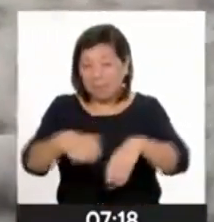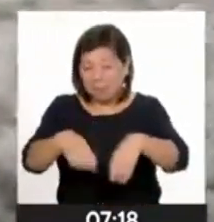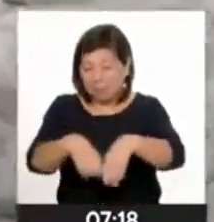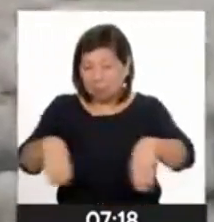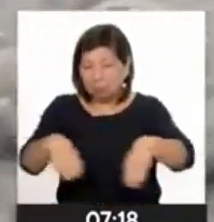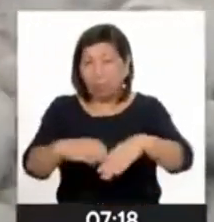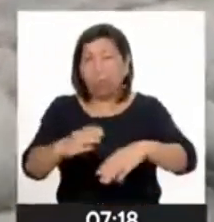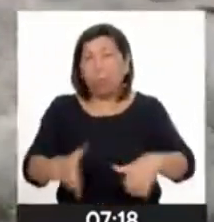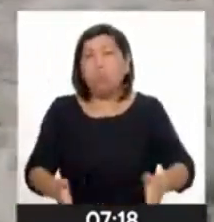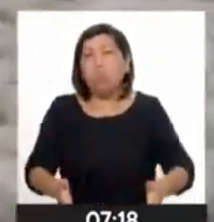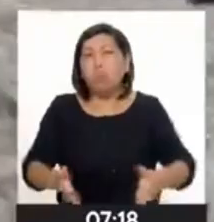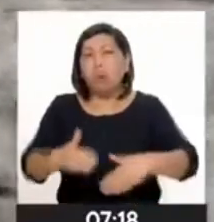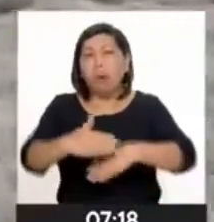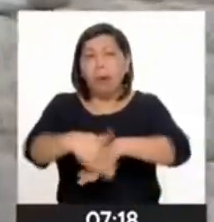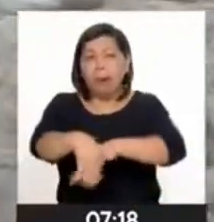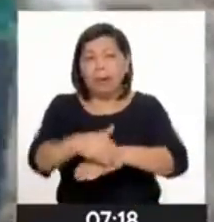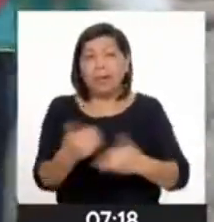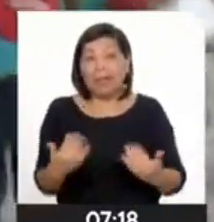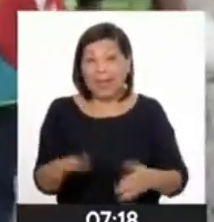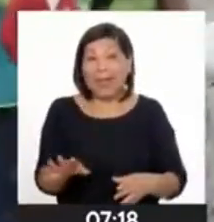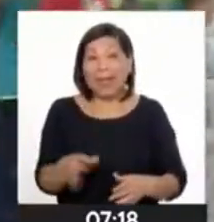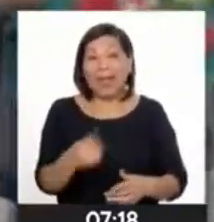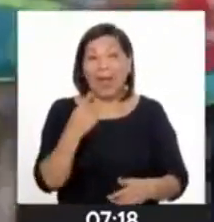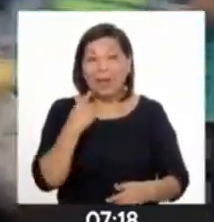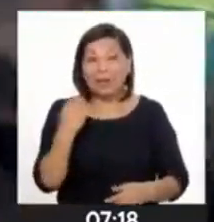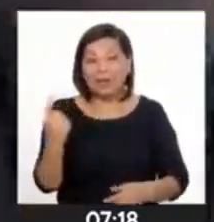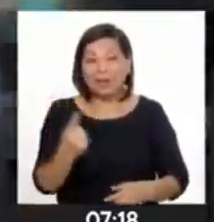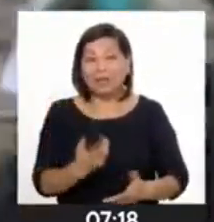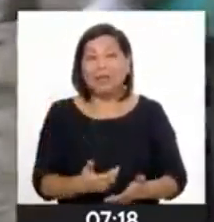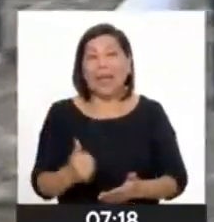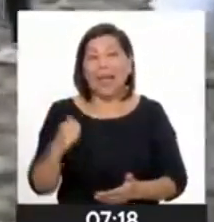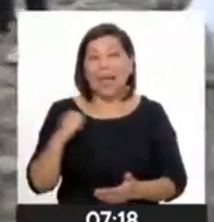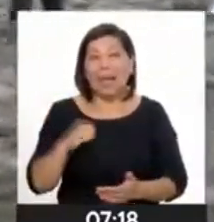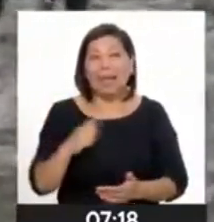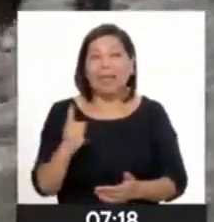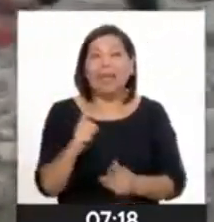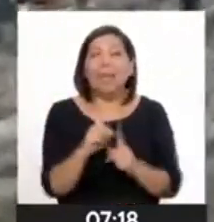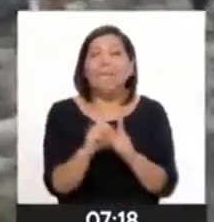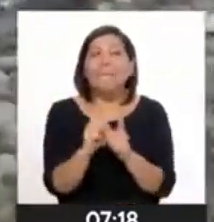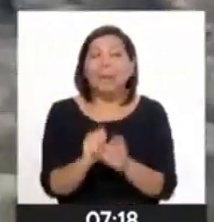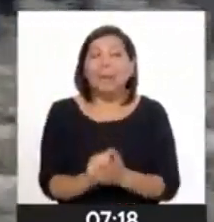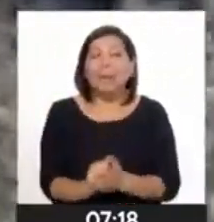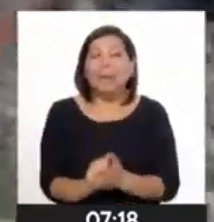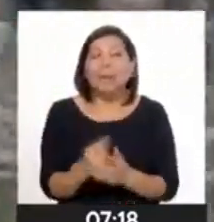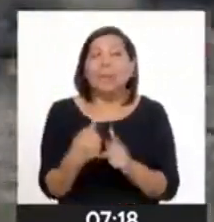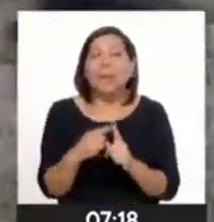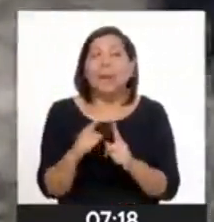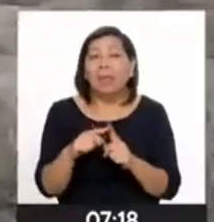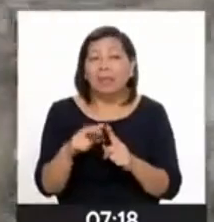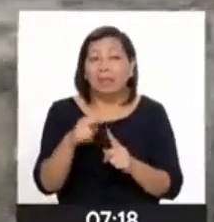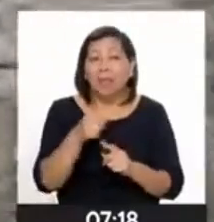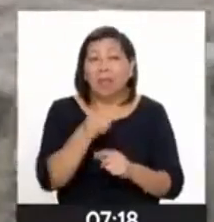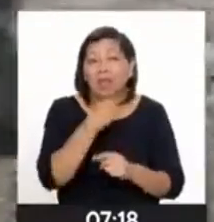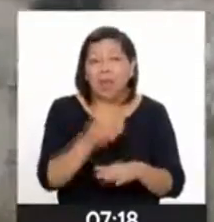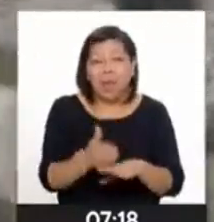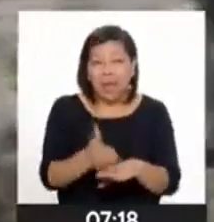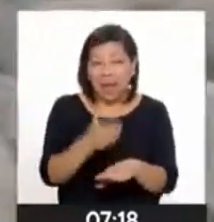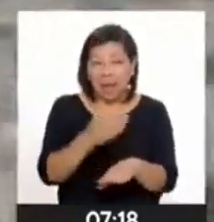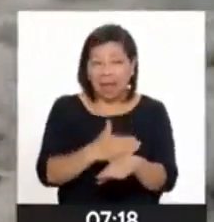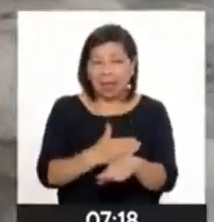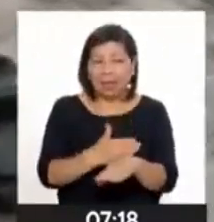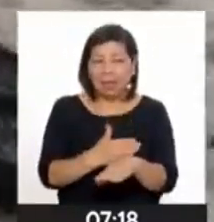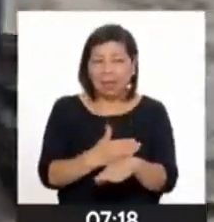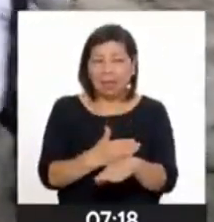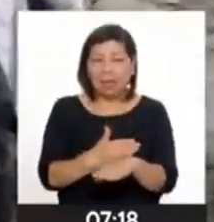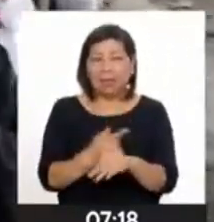que se encuentran invadiendo la vía pública. Ya estamos con el alcalde del distrito. Alcalde, estamos en vivo para TV Perú Noticias. Hace unos minutos